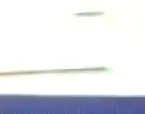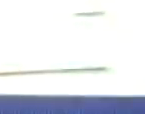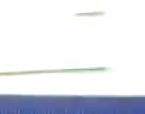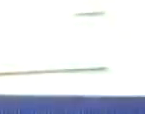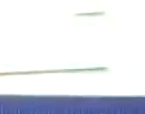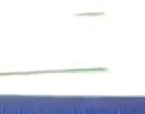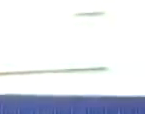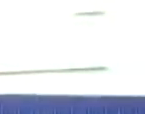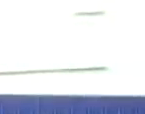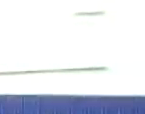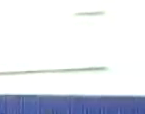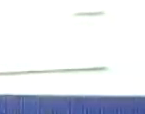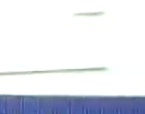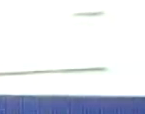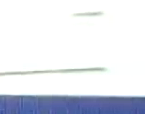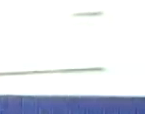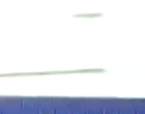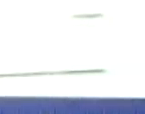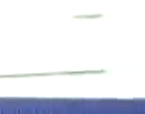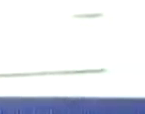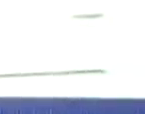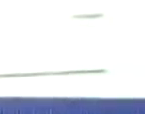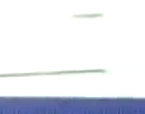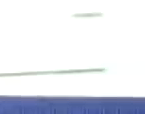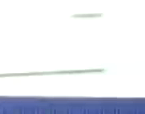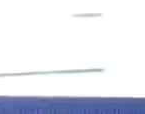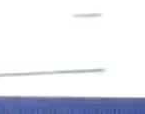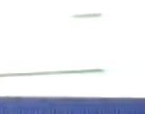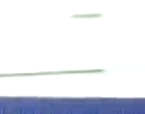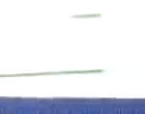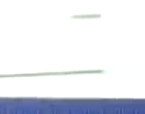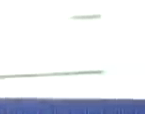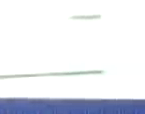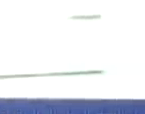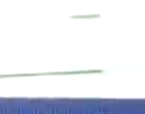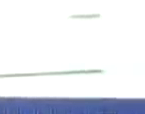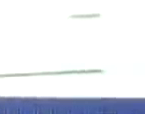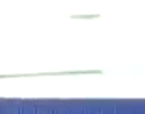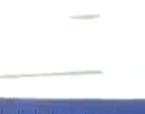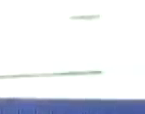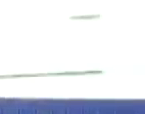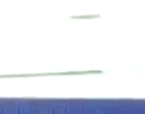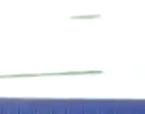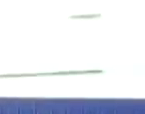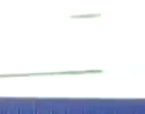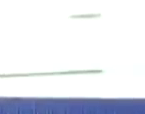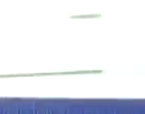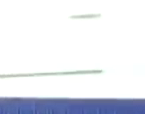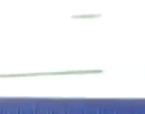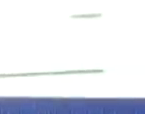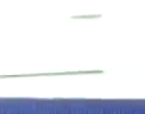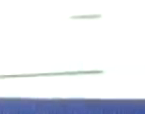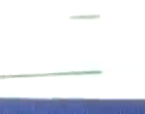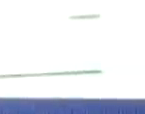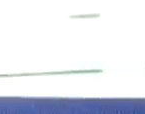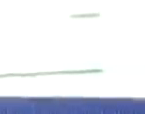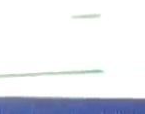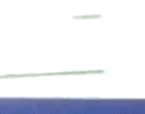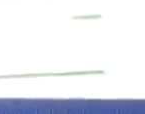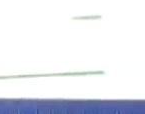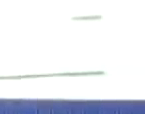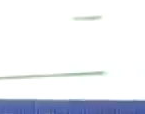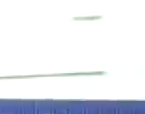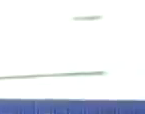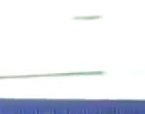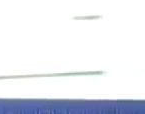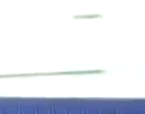A continuación, les invitamos a conocer aspectos técnicos y bondades de este nuevo instrumento al servicio del pueblo y